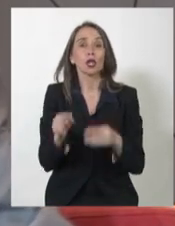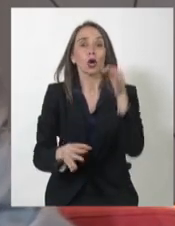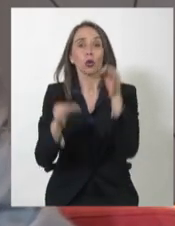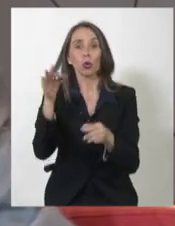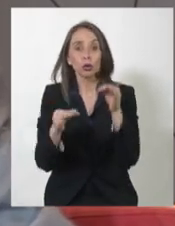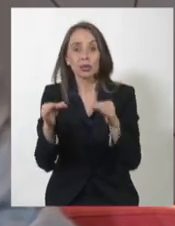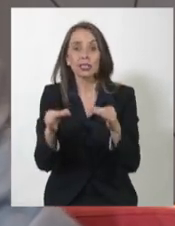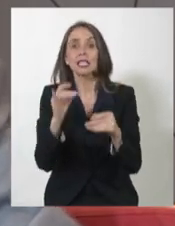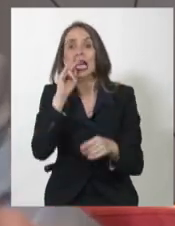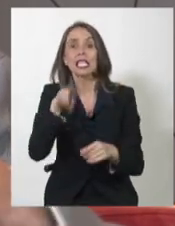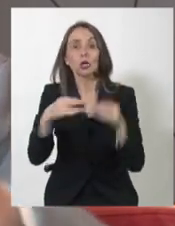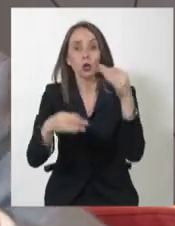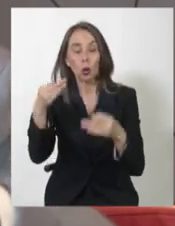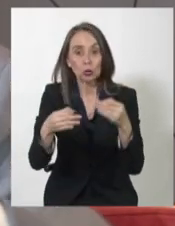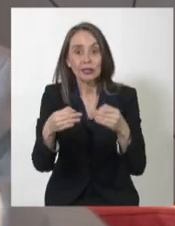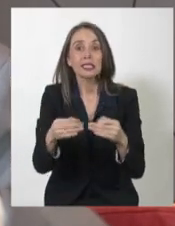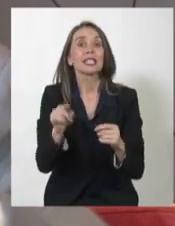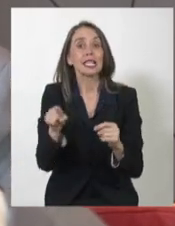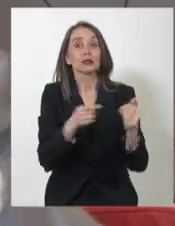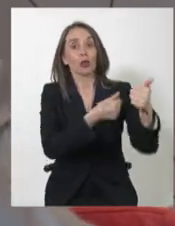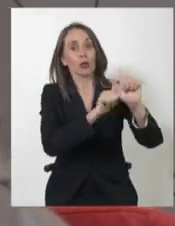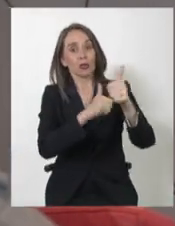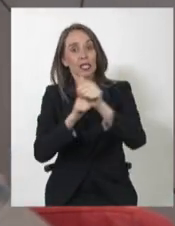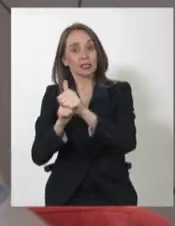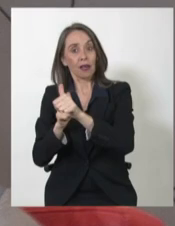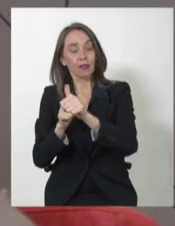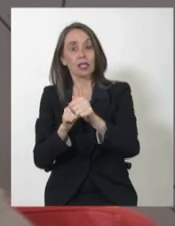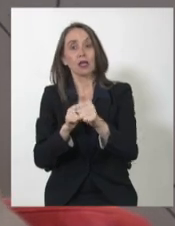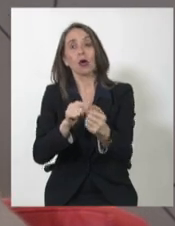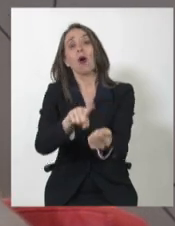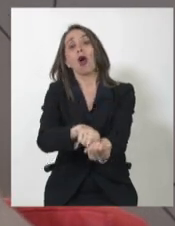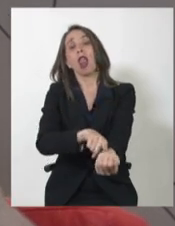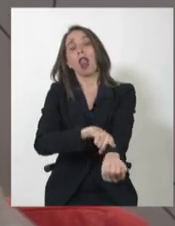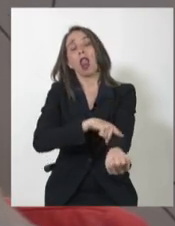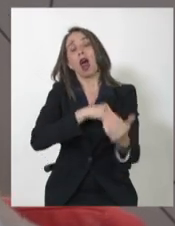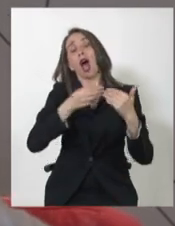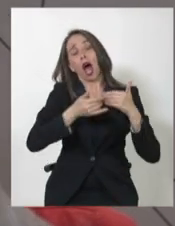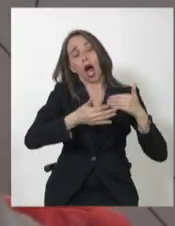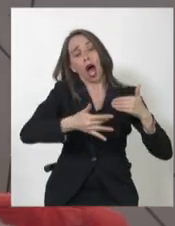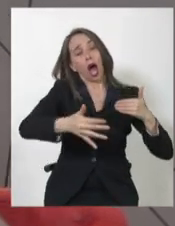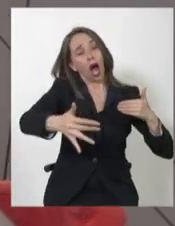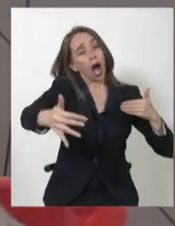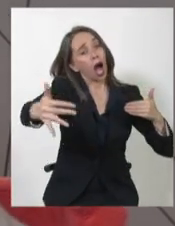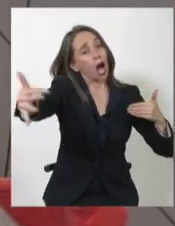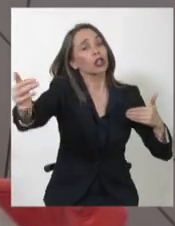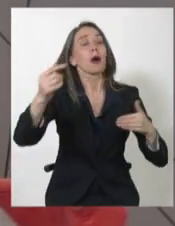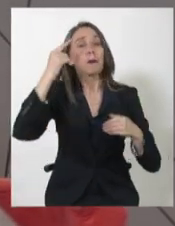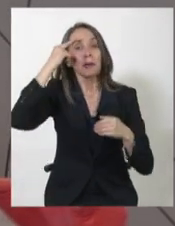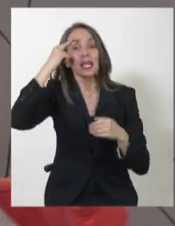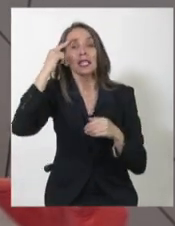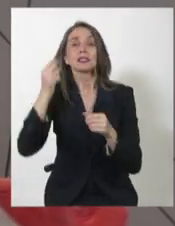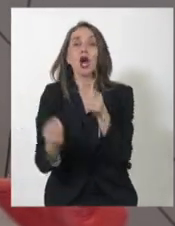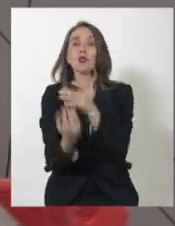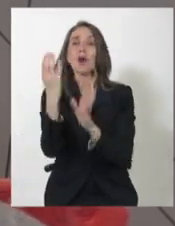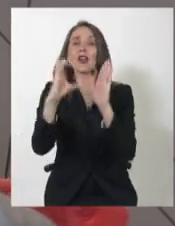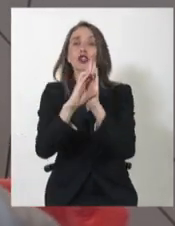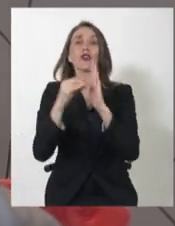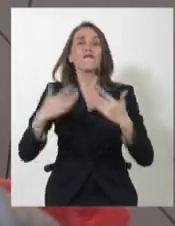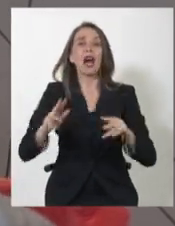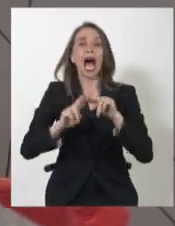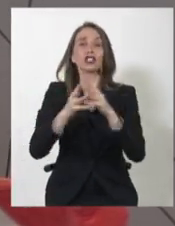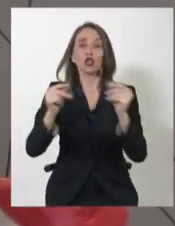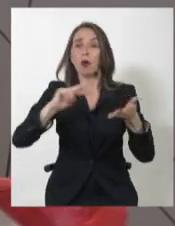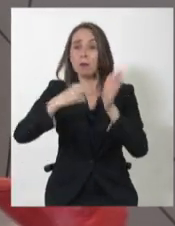materiales de existencia. Y esos desafíos son de muy largo aliento. No se van a resolver con una nueva constitución.